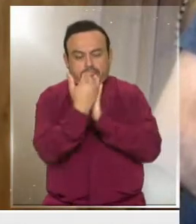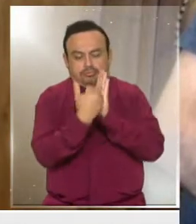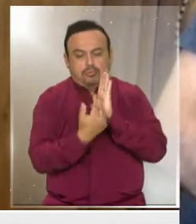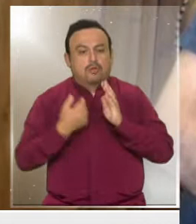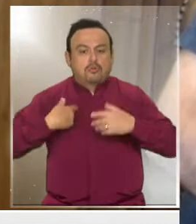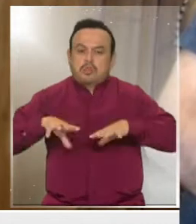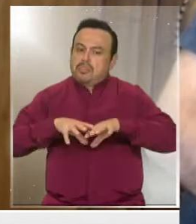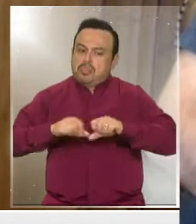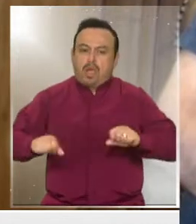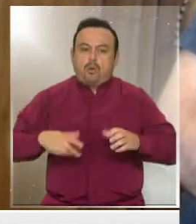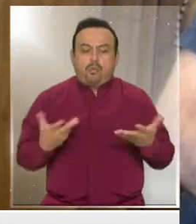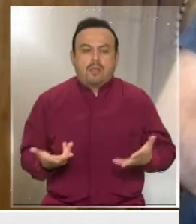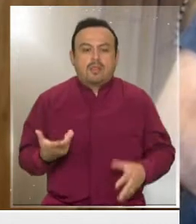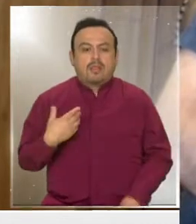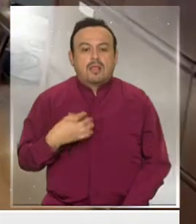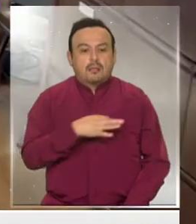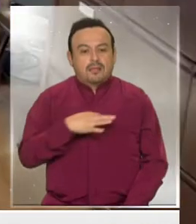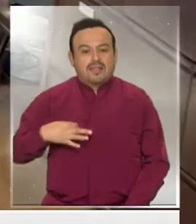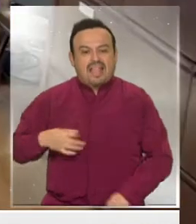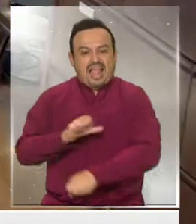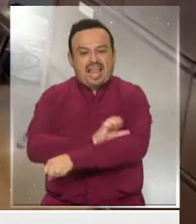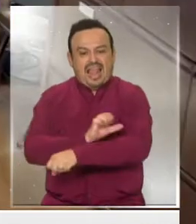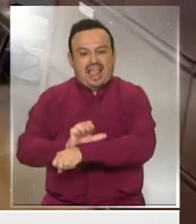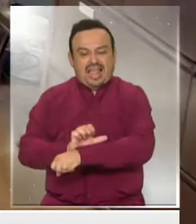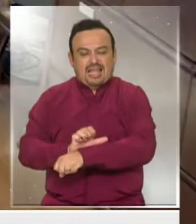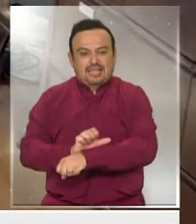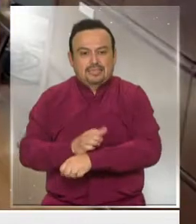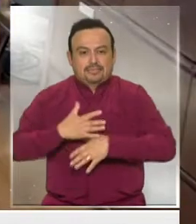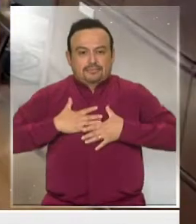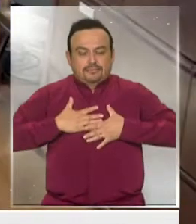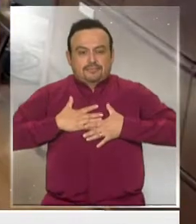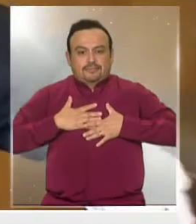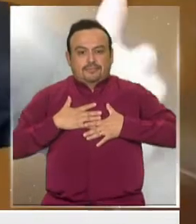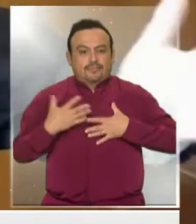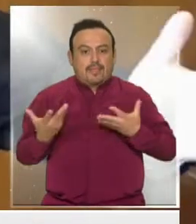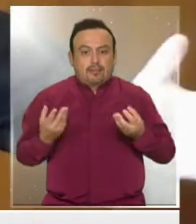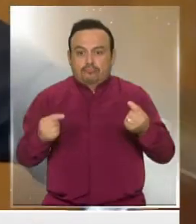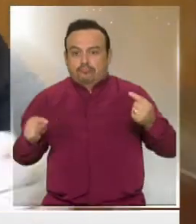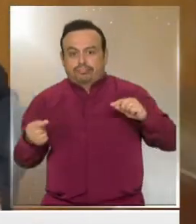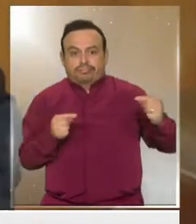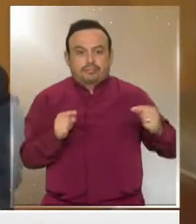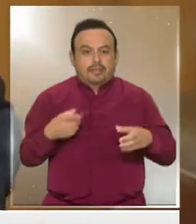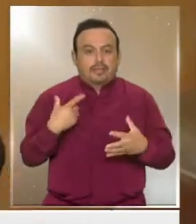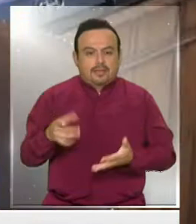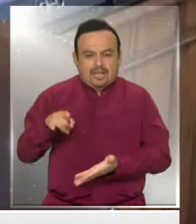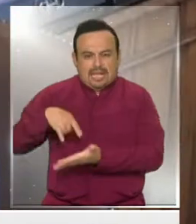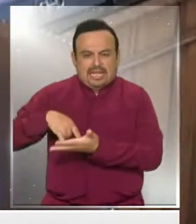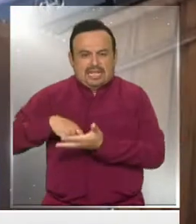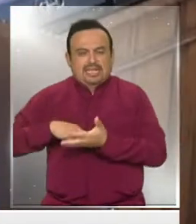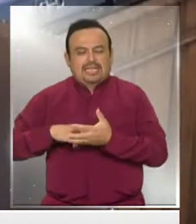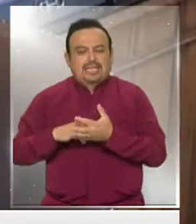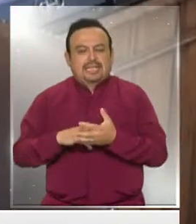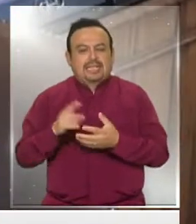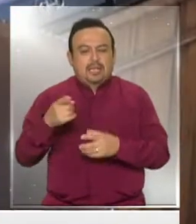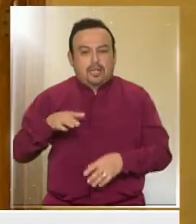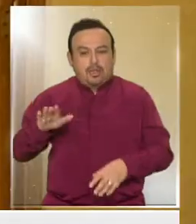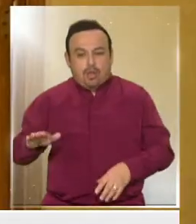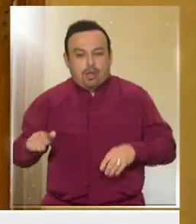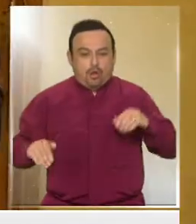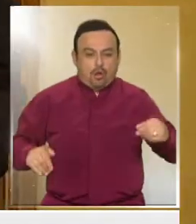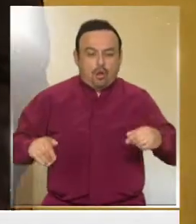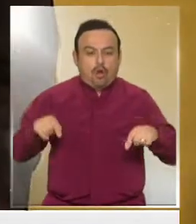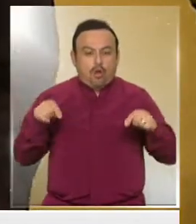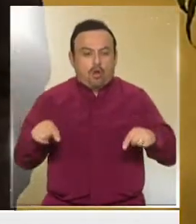estoy de acuerdo con ese. El ministro de Energía estaba entre la espada y la pared. Y es que rara vez en el Congreso Nacional el oficialismo y la